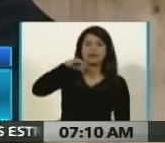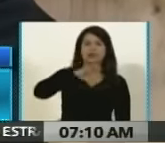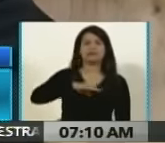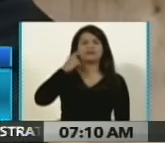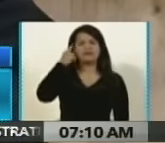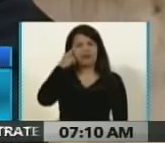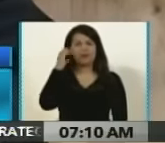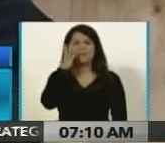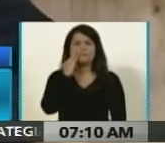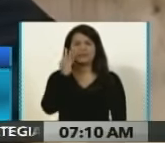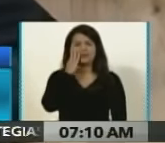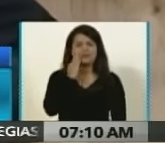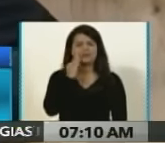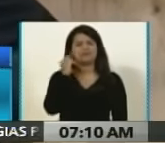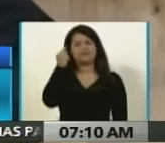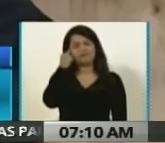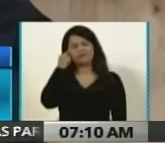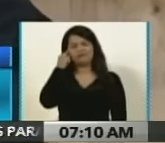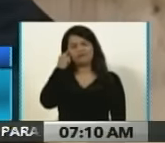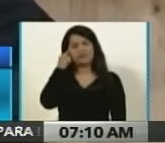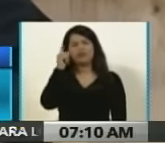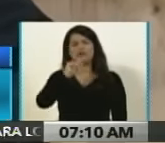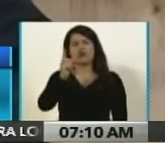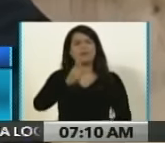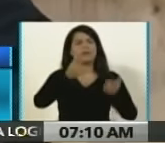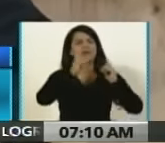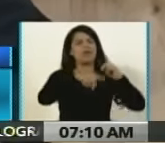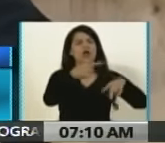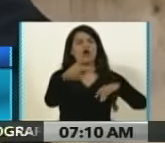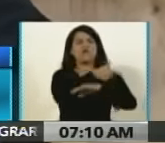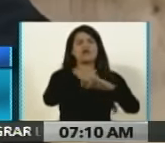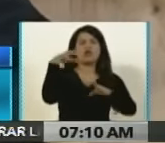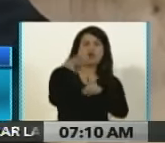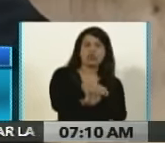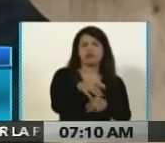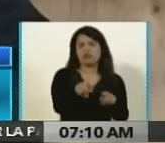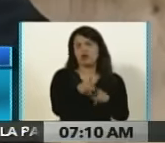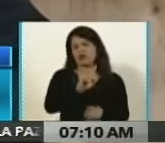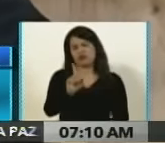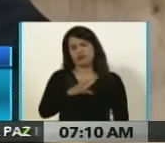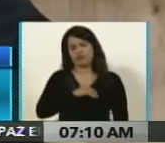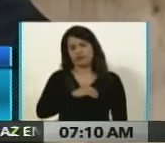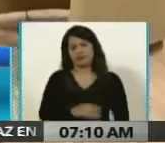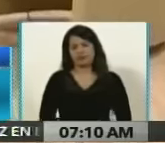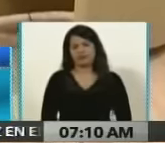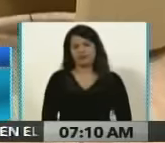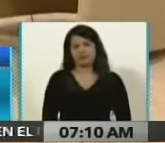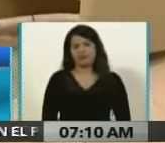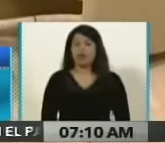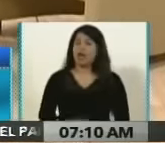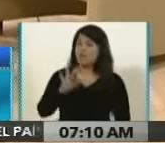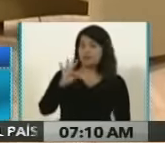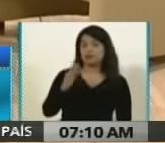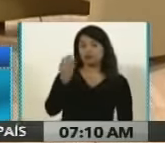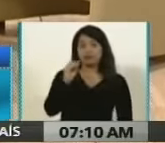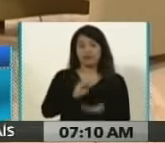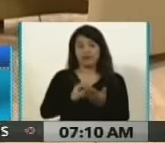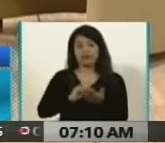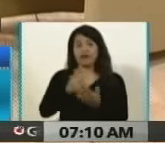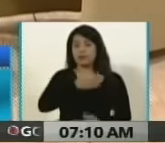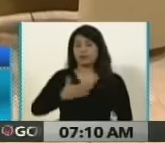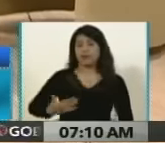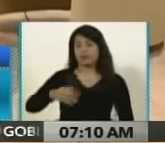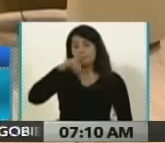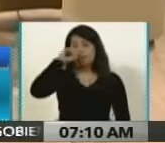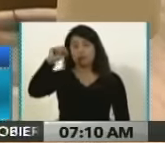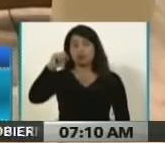suficientemente sólida como para no generar un gobierno represivo, ¿no? Tanto así que cuántas veces, Julio, no le ha extendido el gobierno